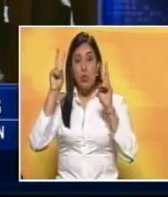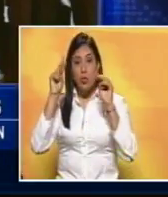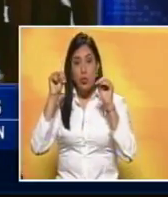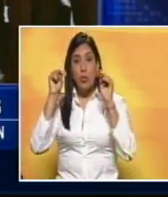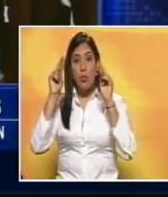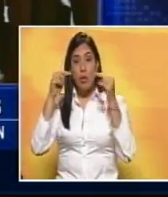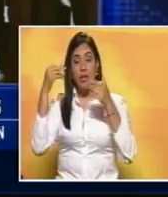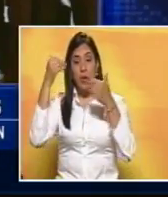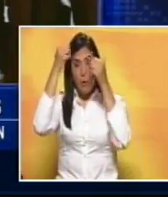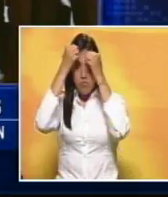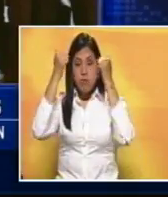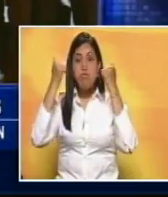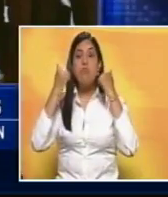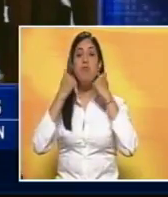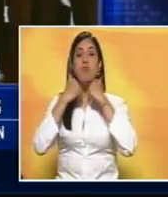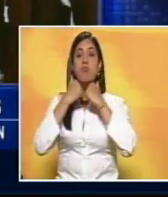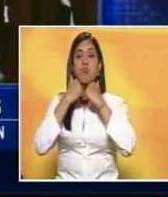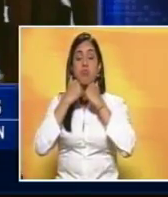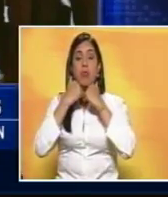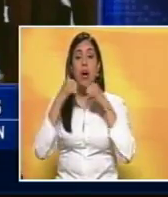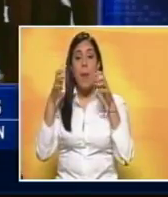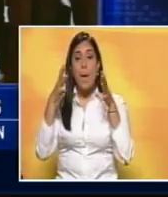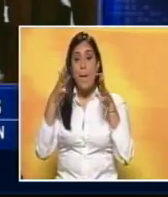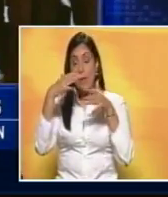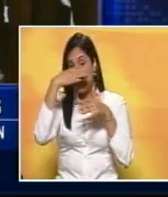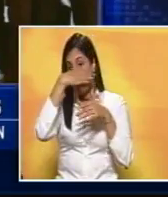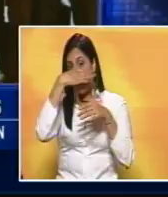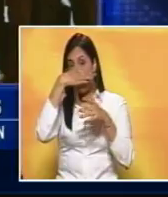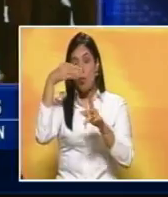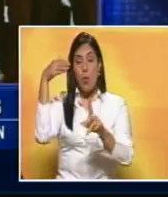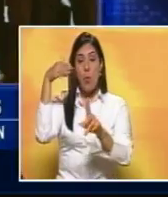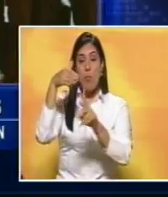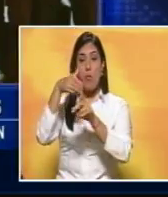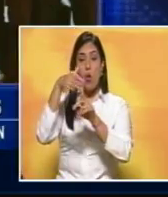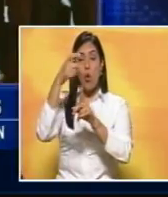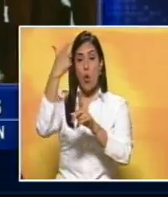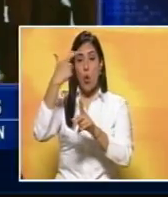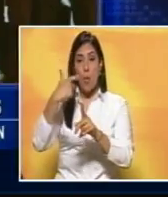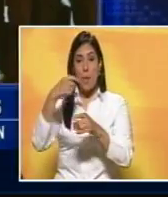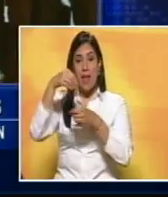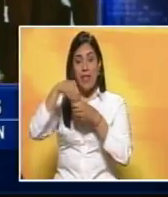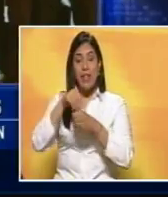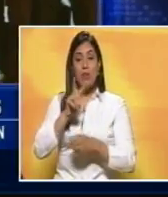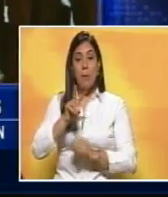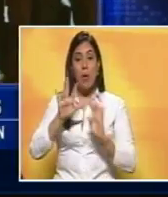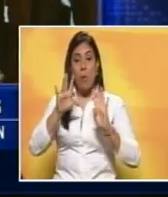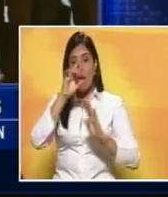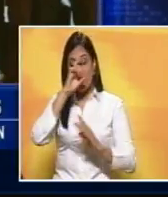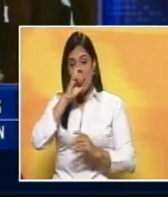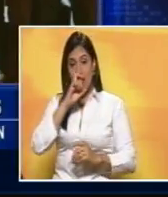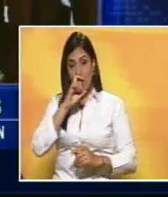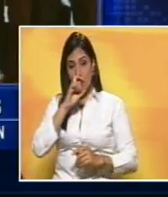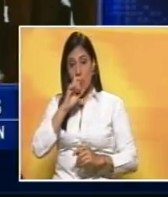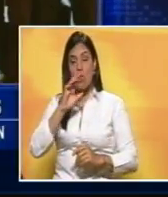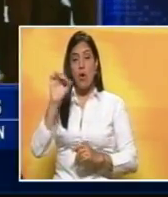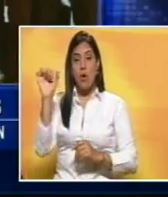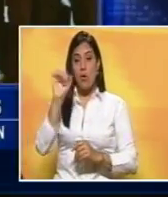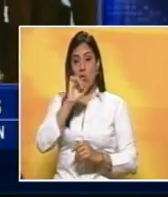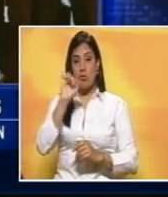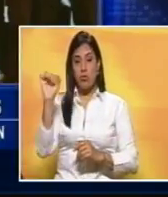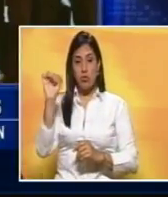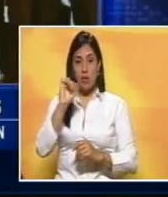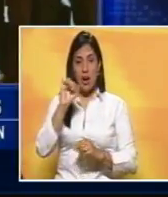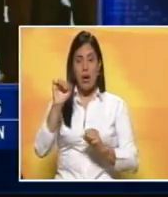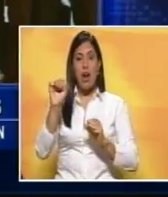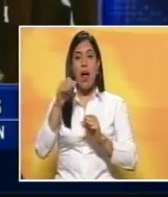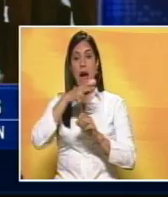supone, terrorista por parte de un atacante uzbeco de 29 años de edad que conducía